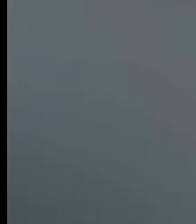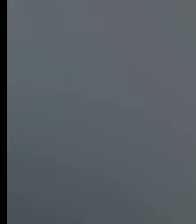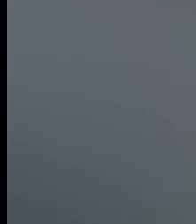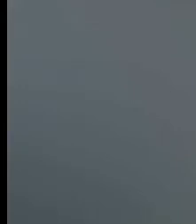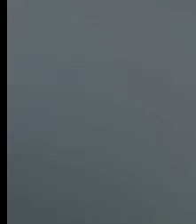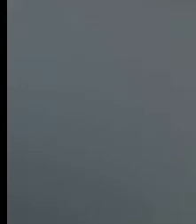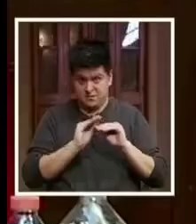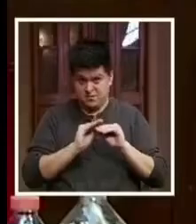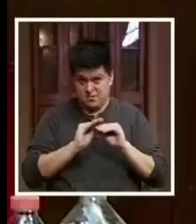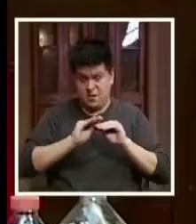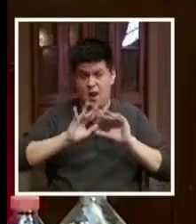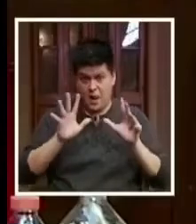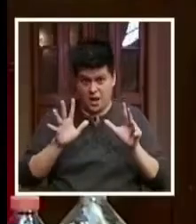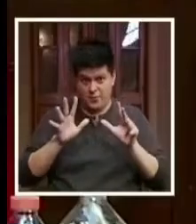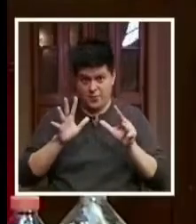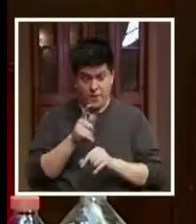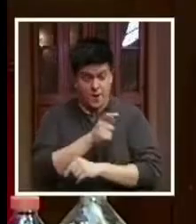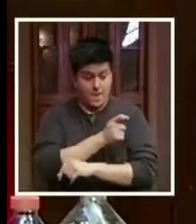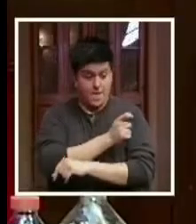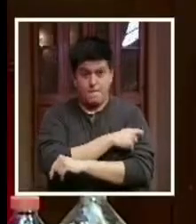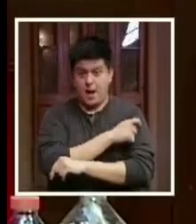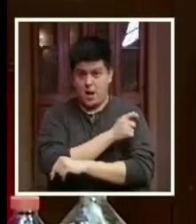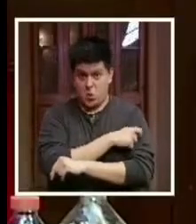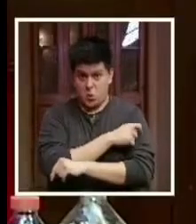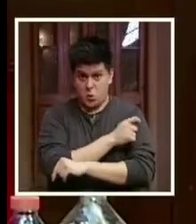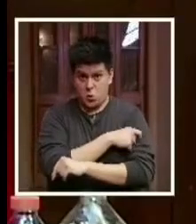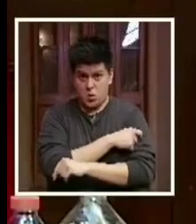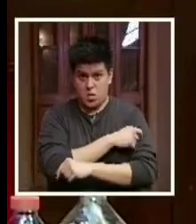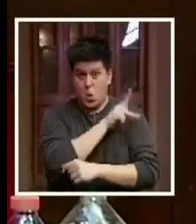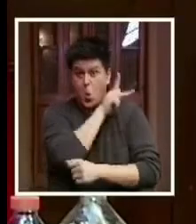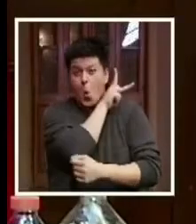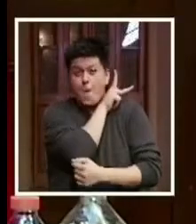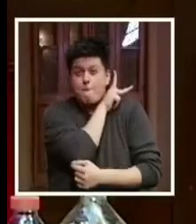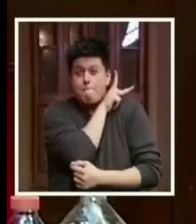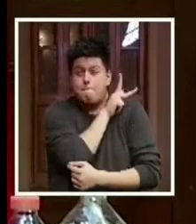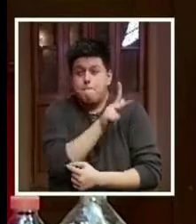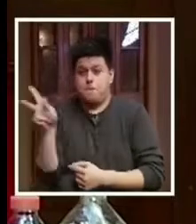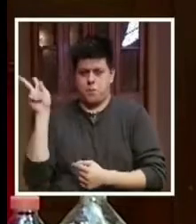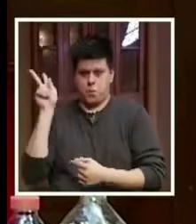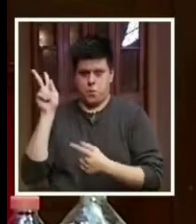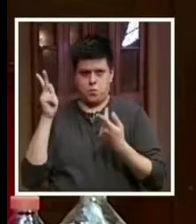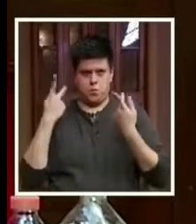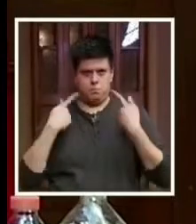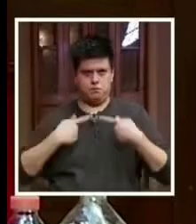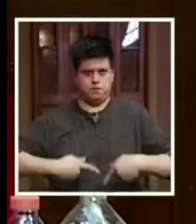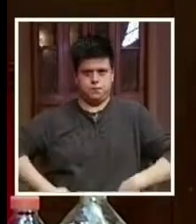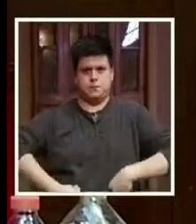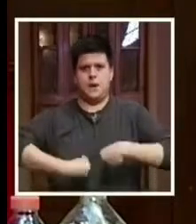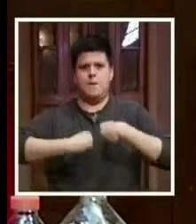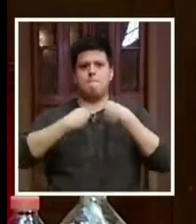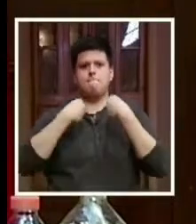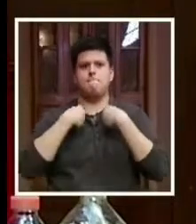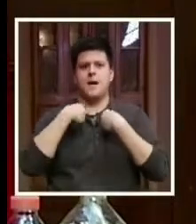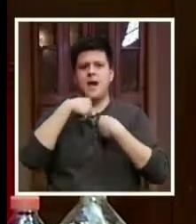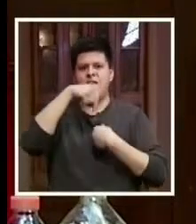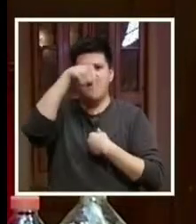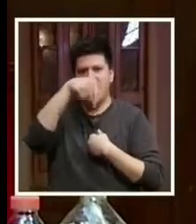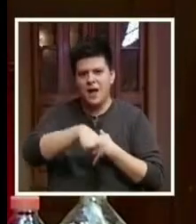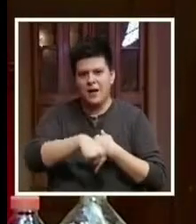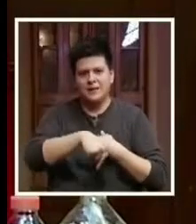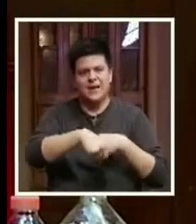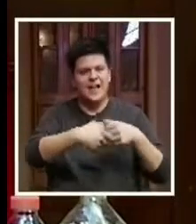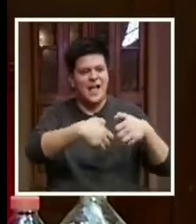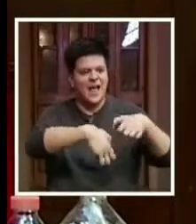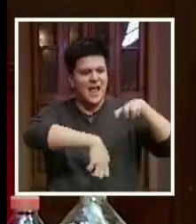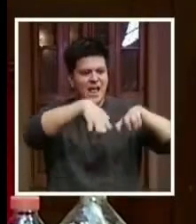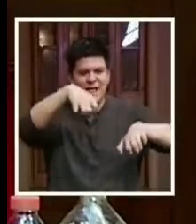49 años. La vacunación es exclusivamente para las personas de estos grupos de